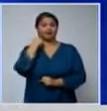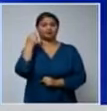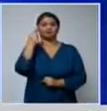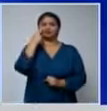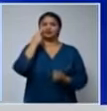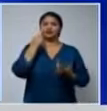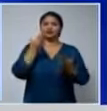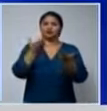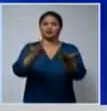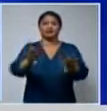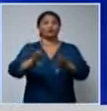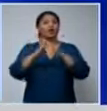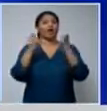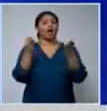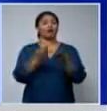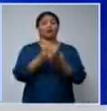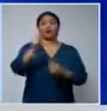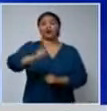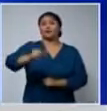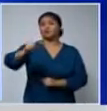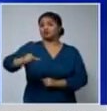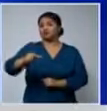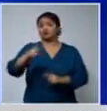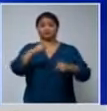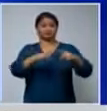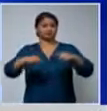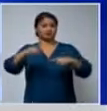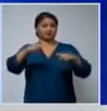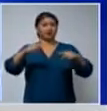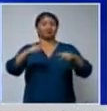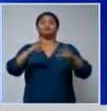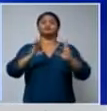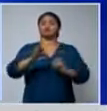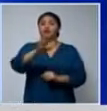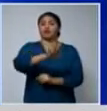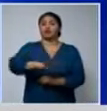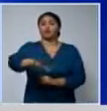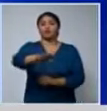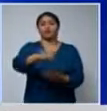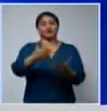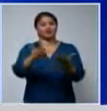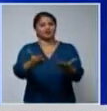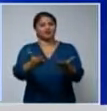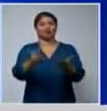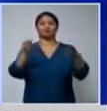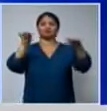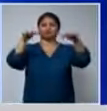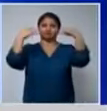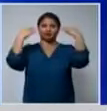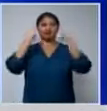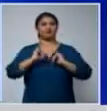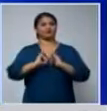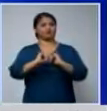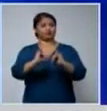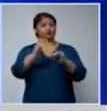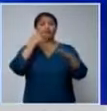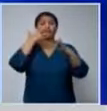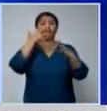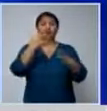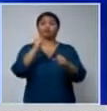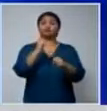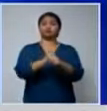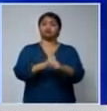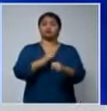las personas, la población sobre todo, del trabajo que uno realiza es importante, porque además son mensajes